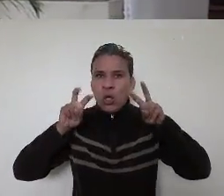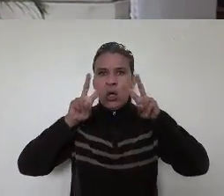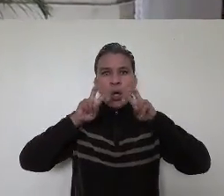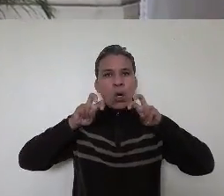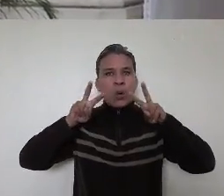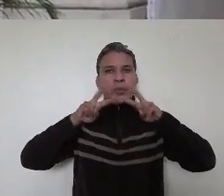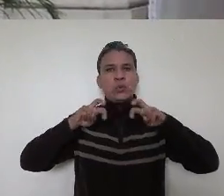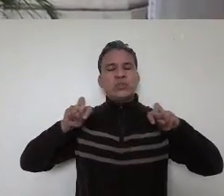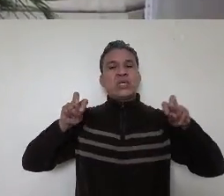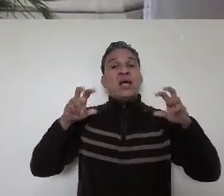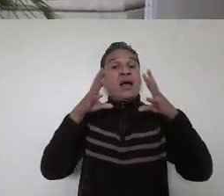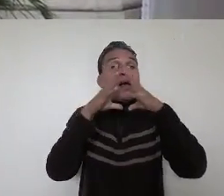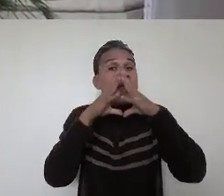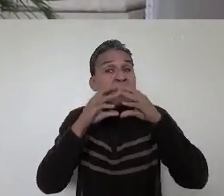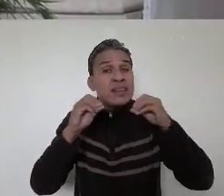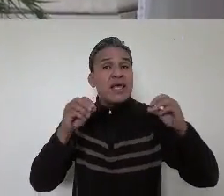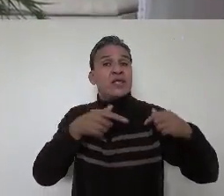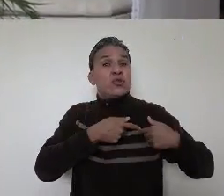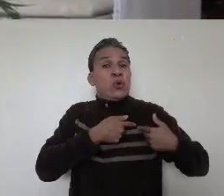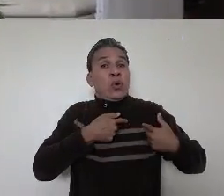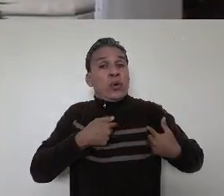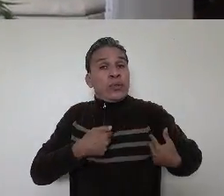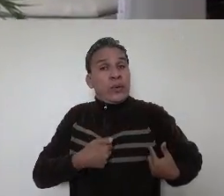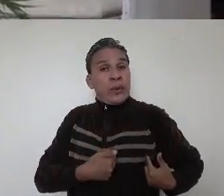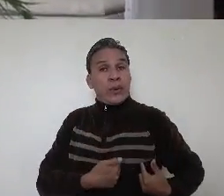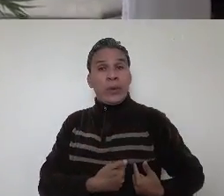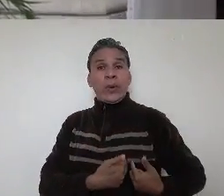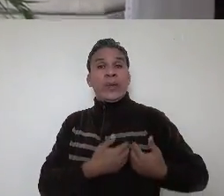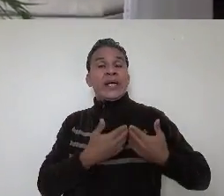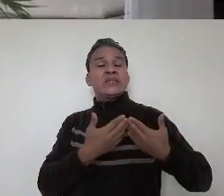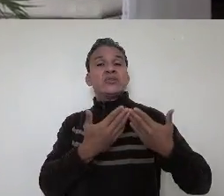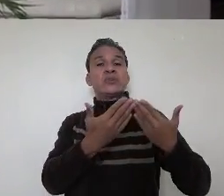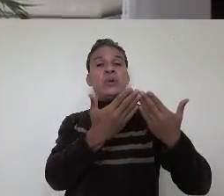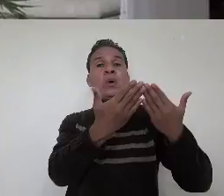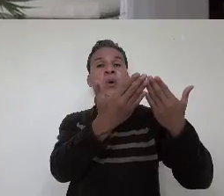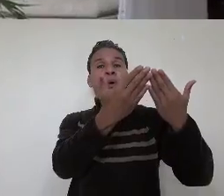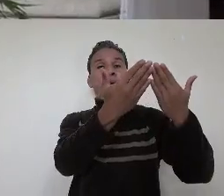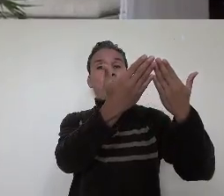preceptos lo busca de todo